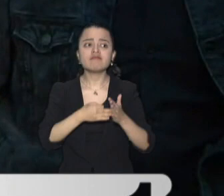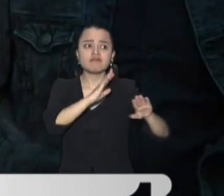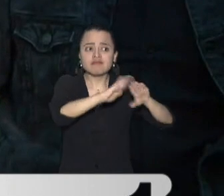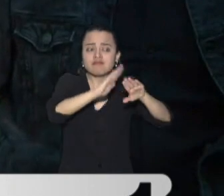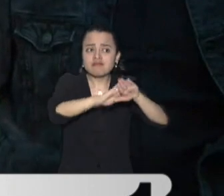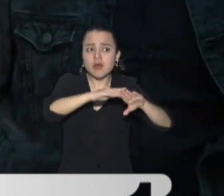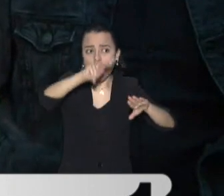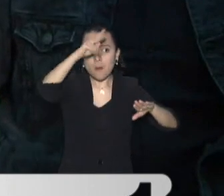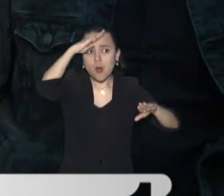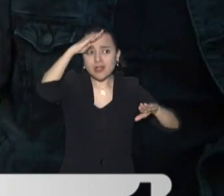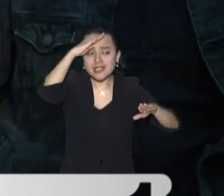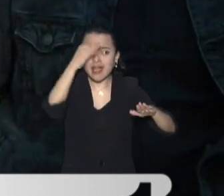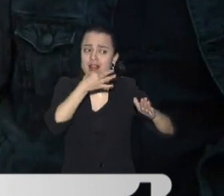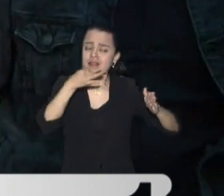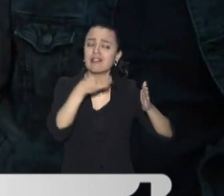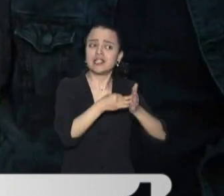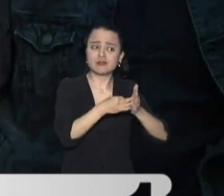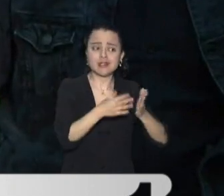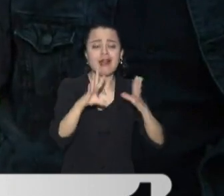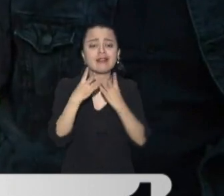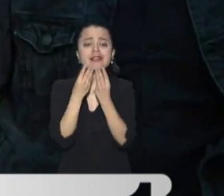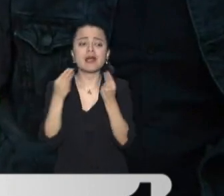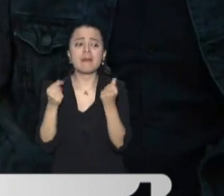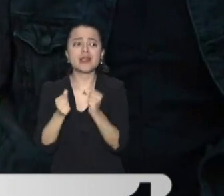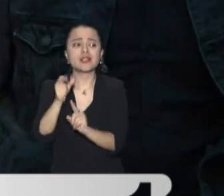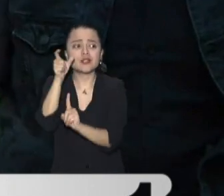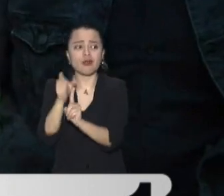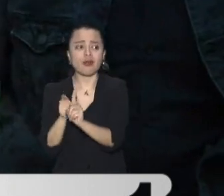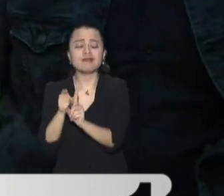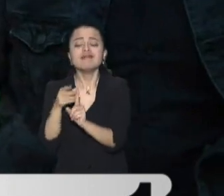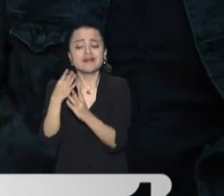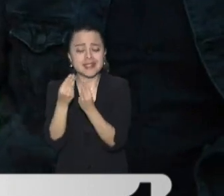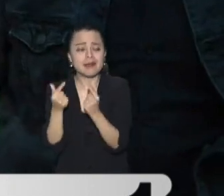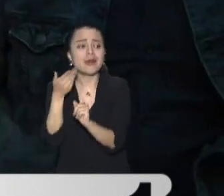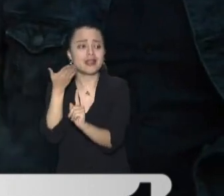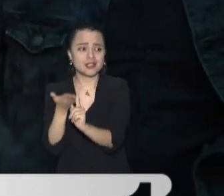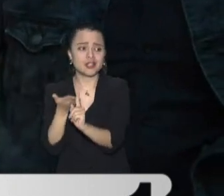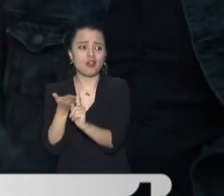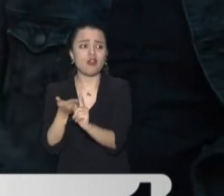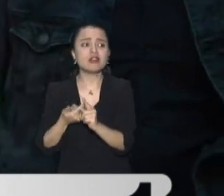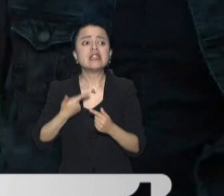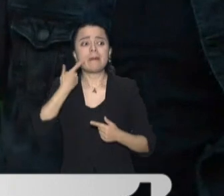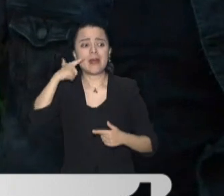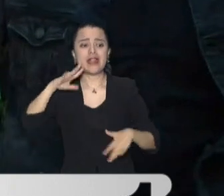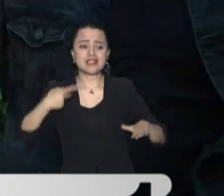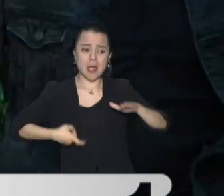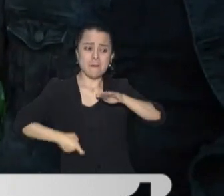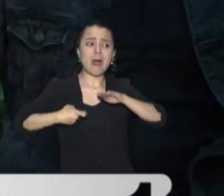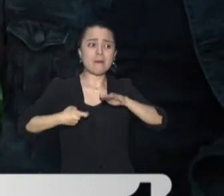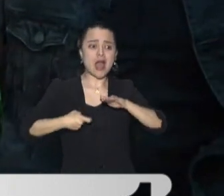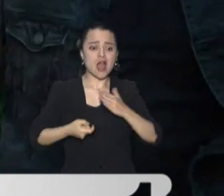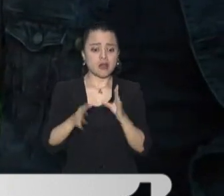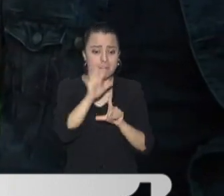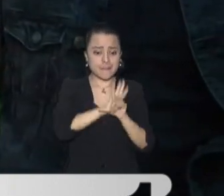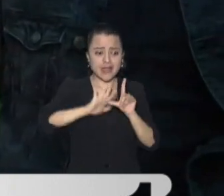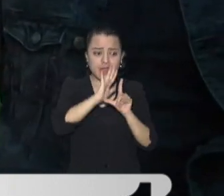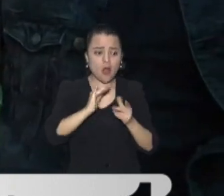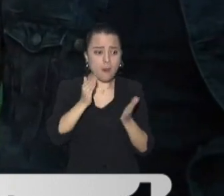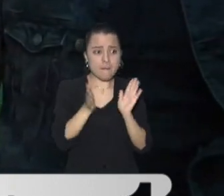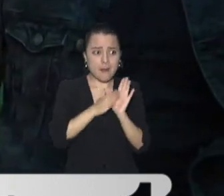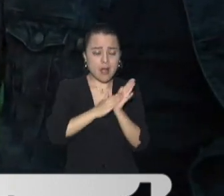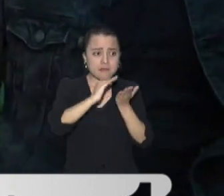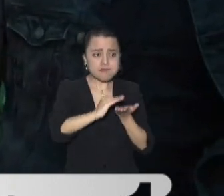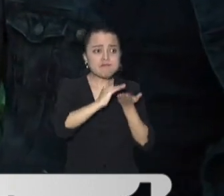más cercana y pusimos la denuncia, ¿no? Por desaparición, por homicidio ya prácticamente, porque no se